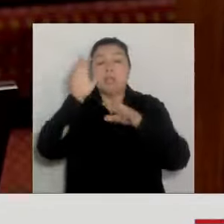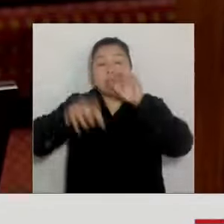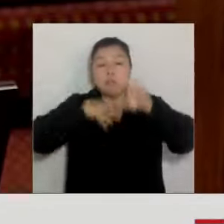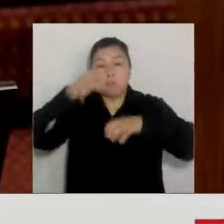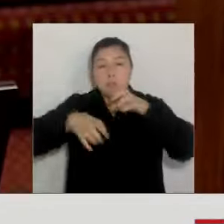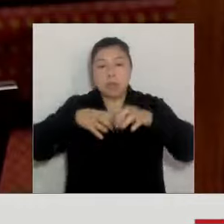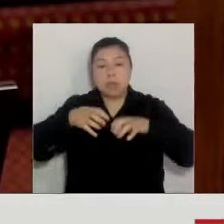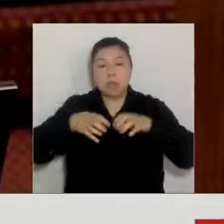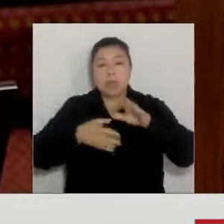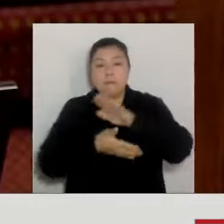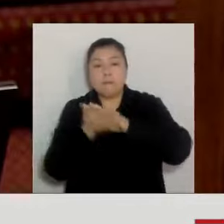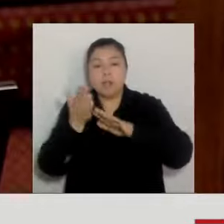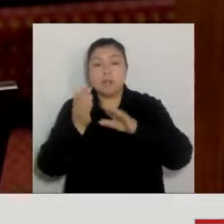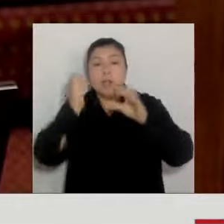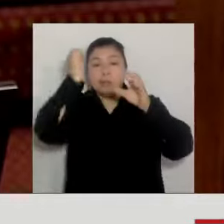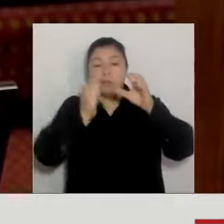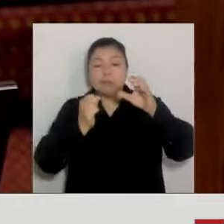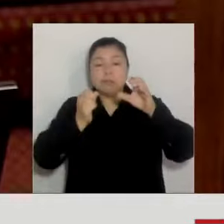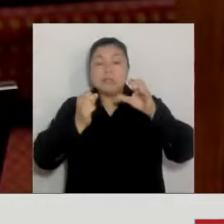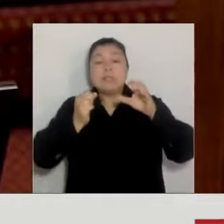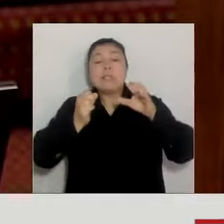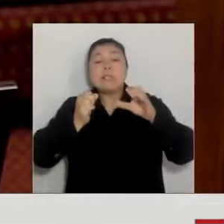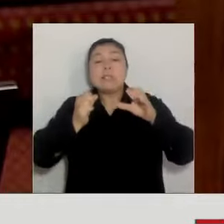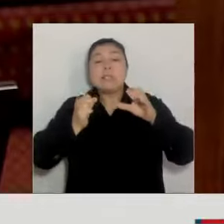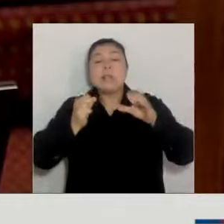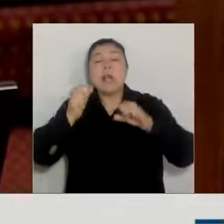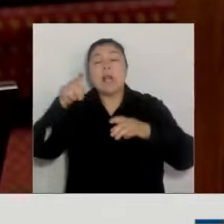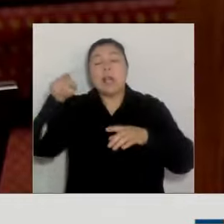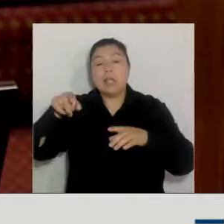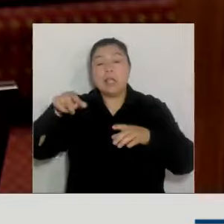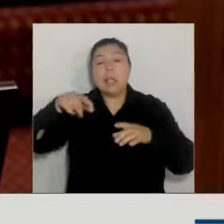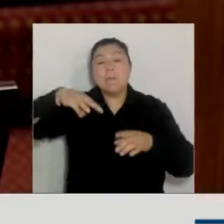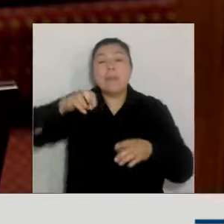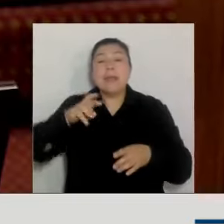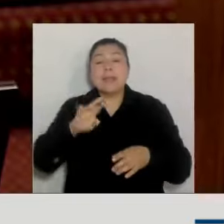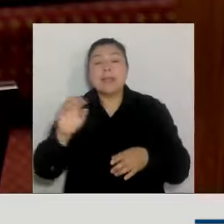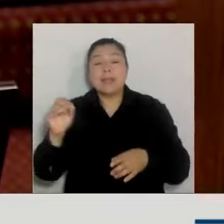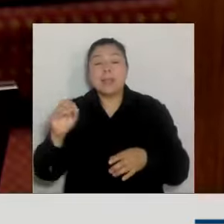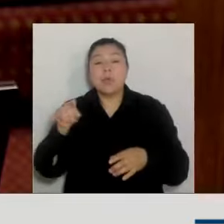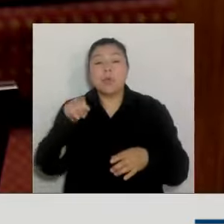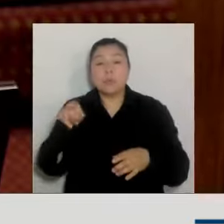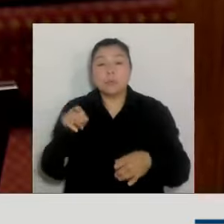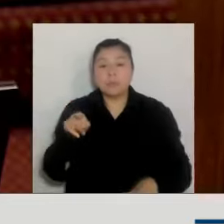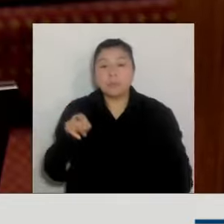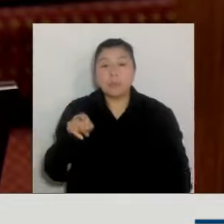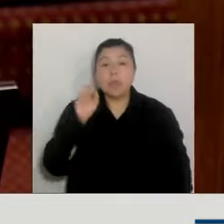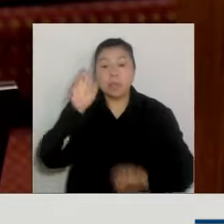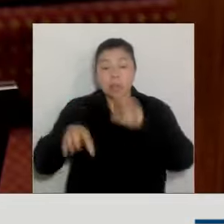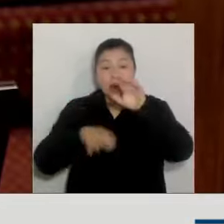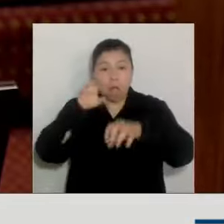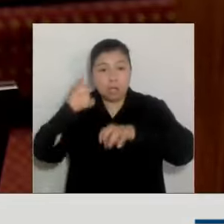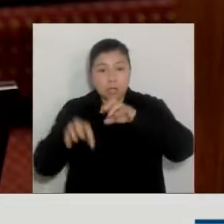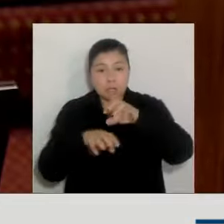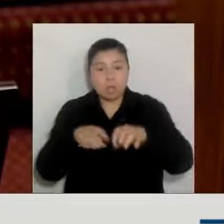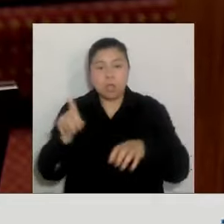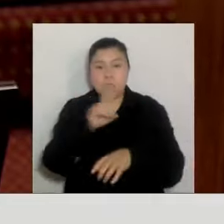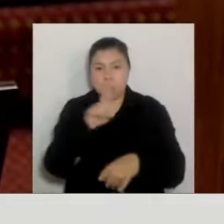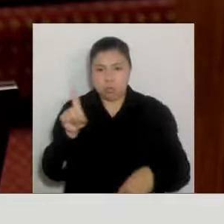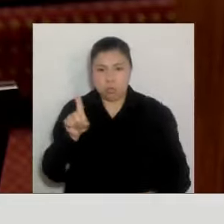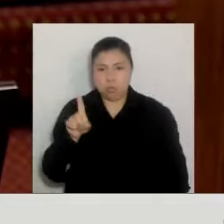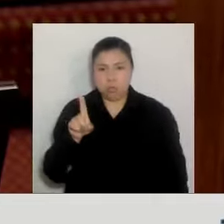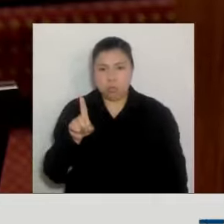los mataderos van a ver que el origen de los animales de los animales no es